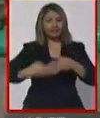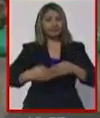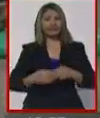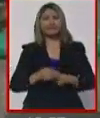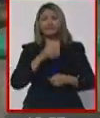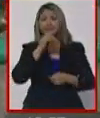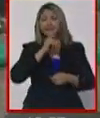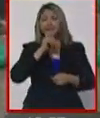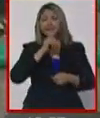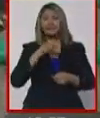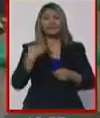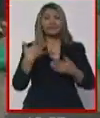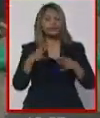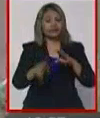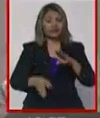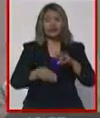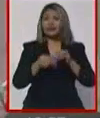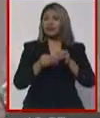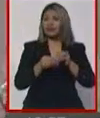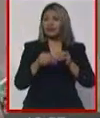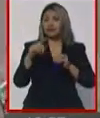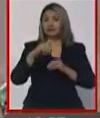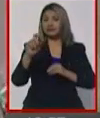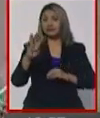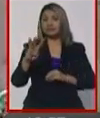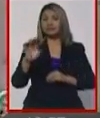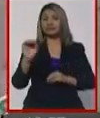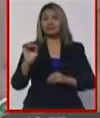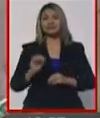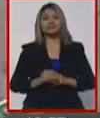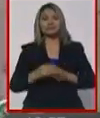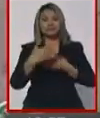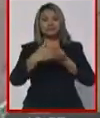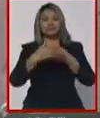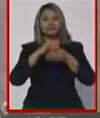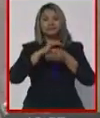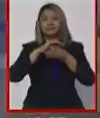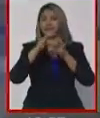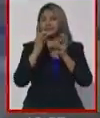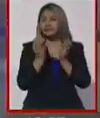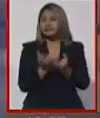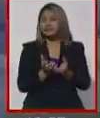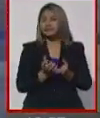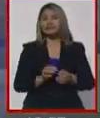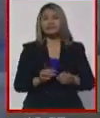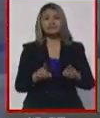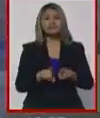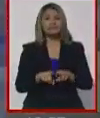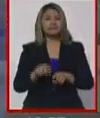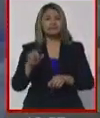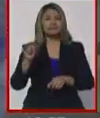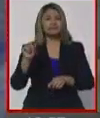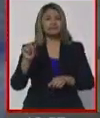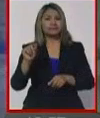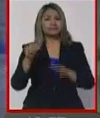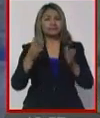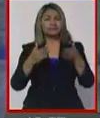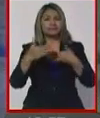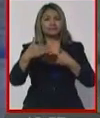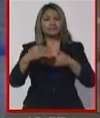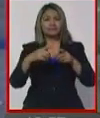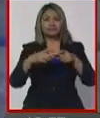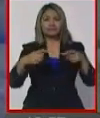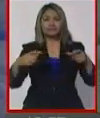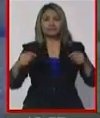cinta masking. Adicionalmente, 104 paquetes en forma ovoidal y 20 cubetas en